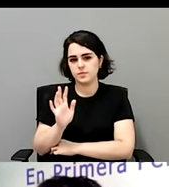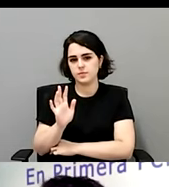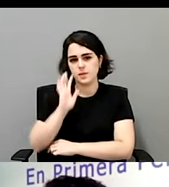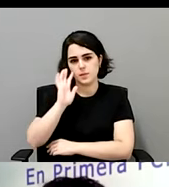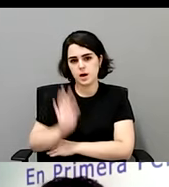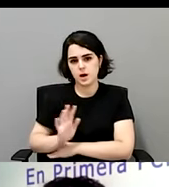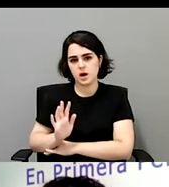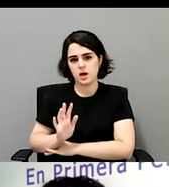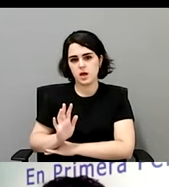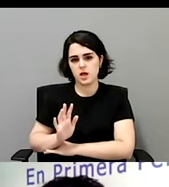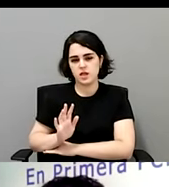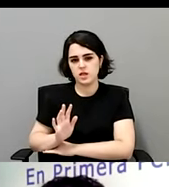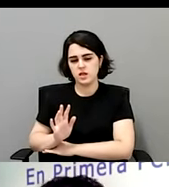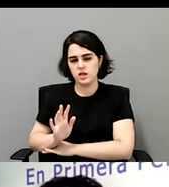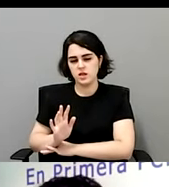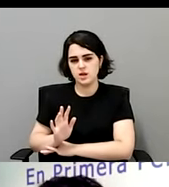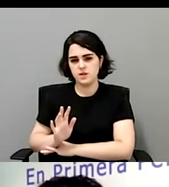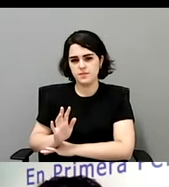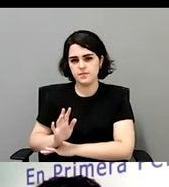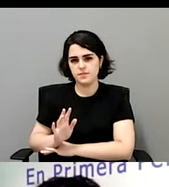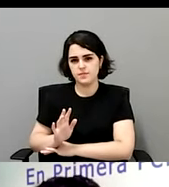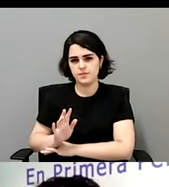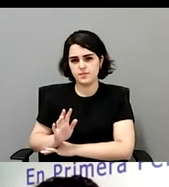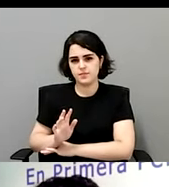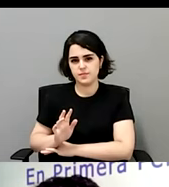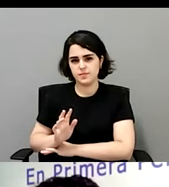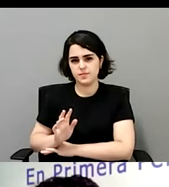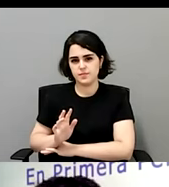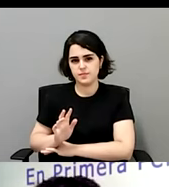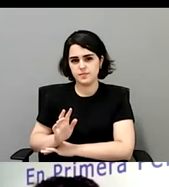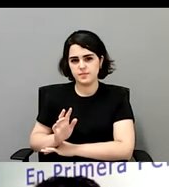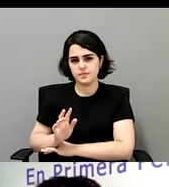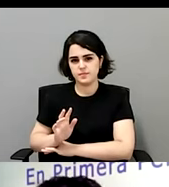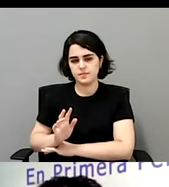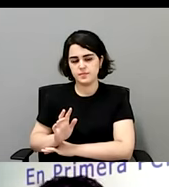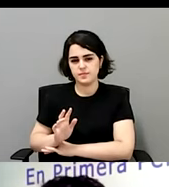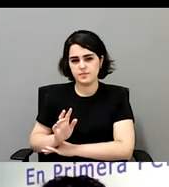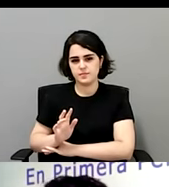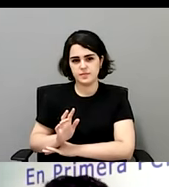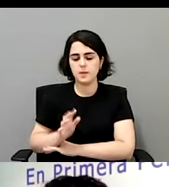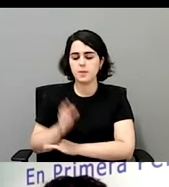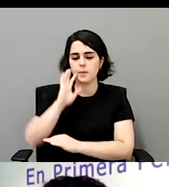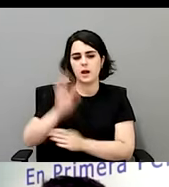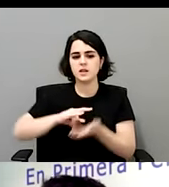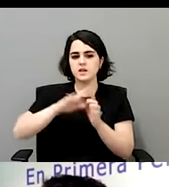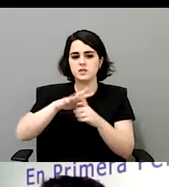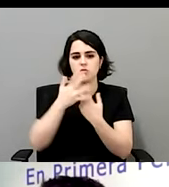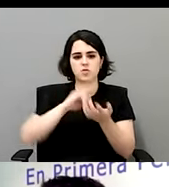pero vamos a recalcarlo otra vez. La incompatibilidad con otros servicios,